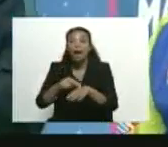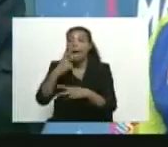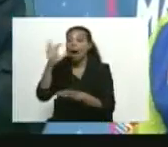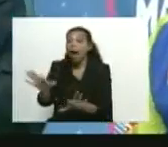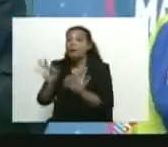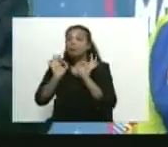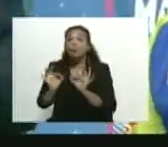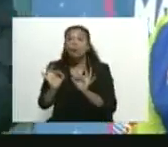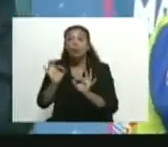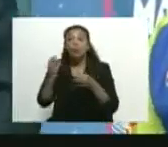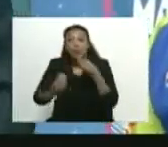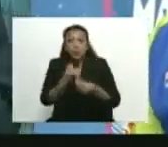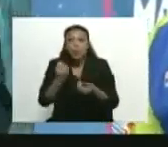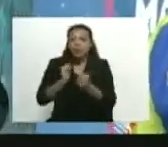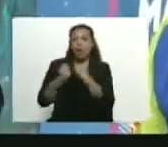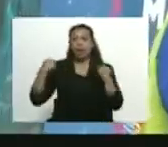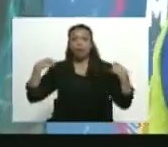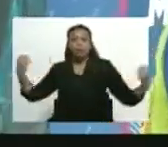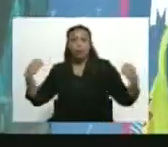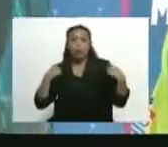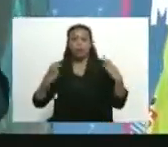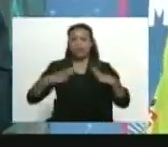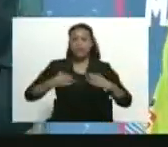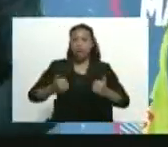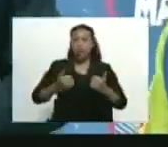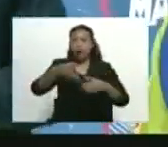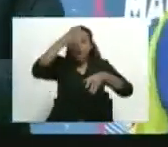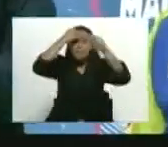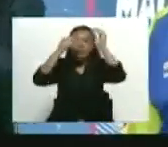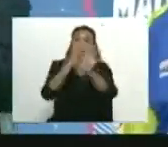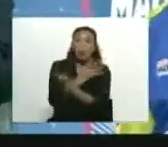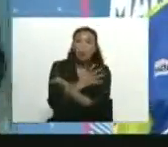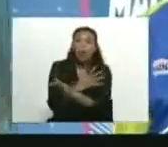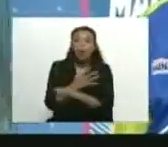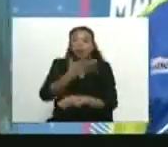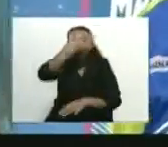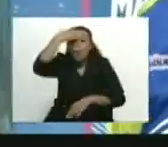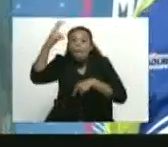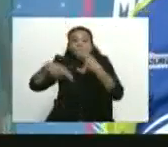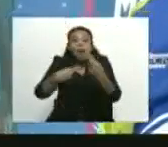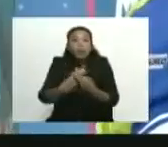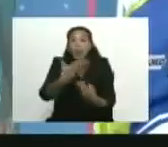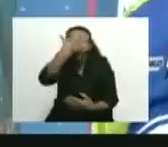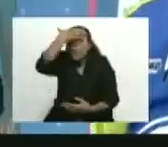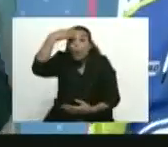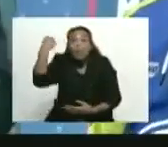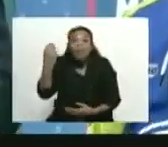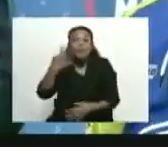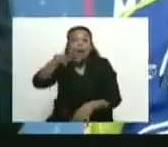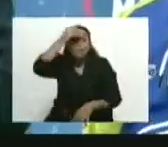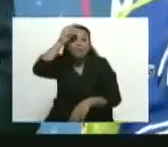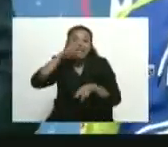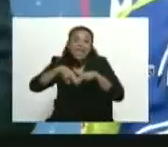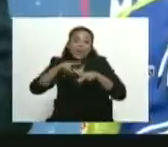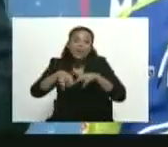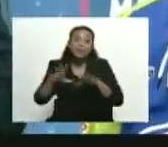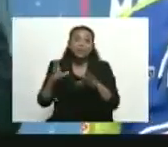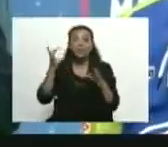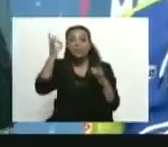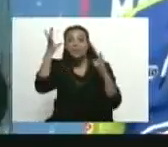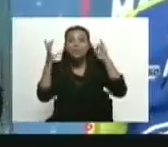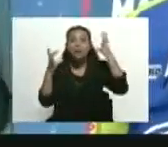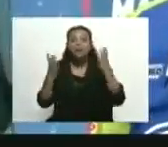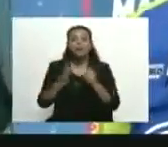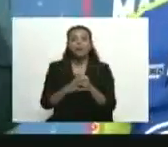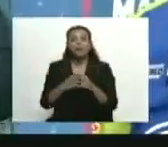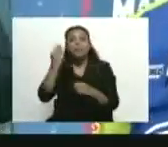de hacer ejercicio físico, de aprender juegos, cosas que no se olvida nunca más en la vida. Son dinámicas que